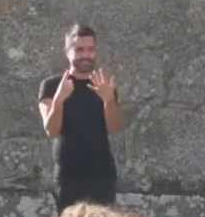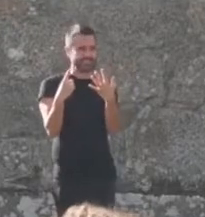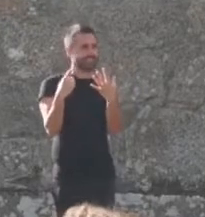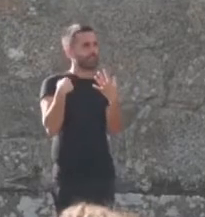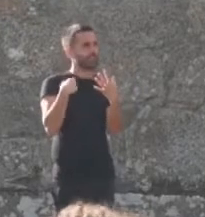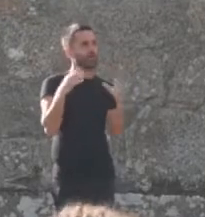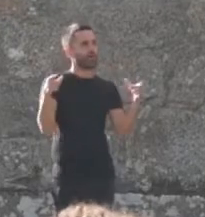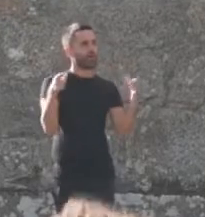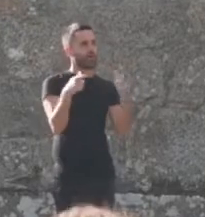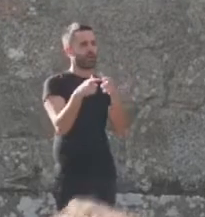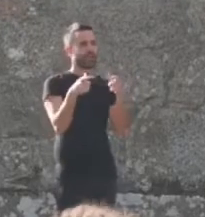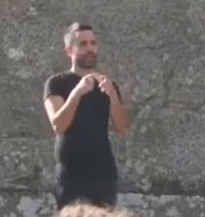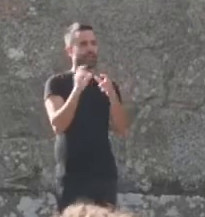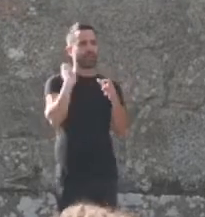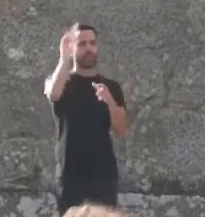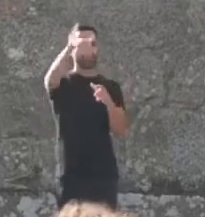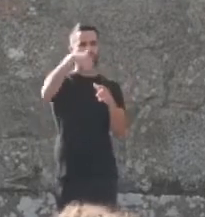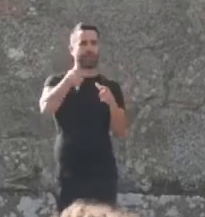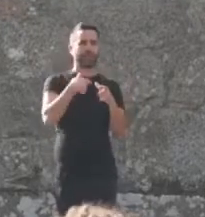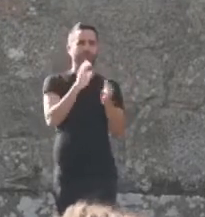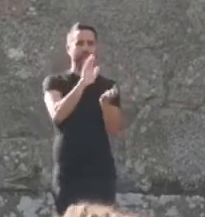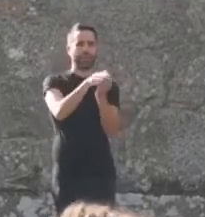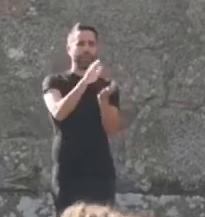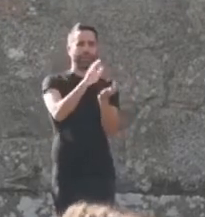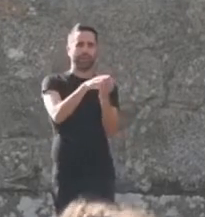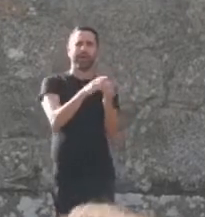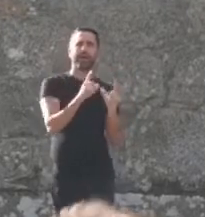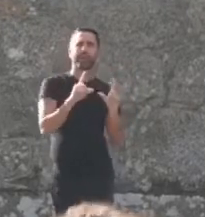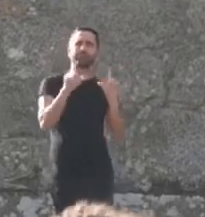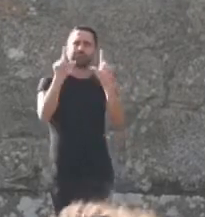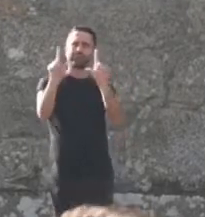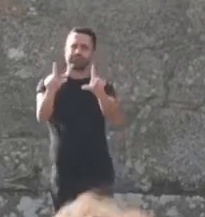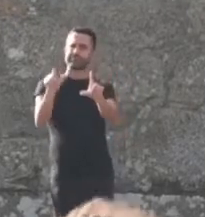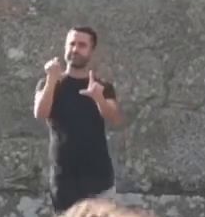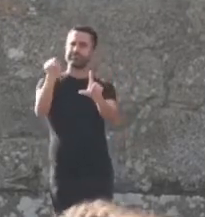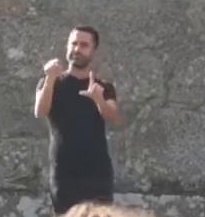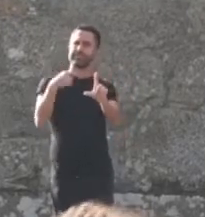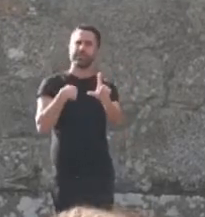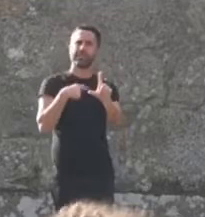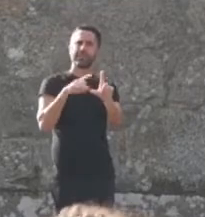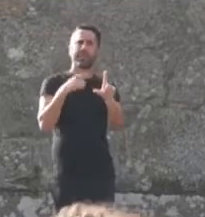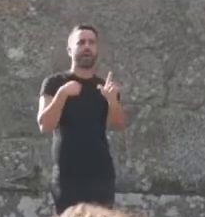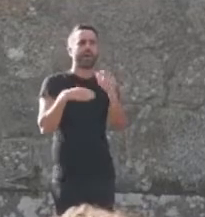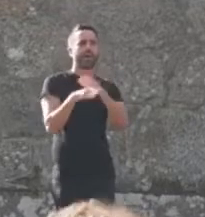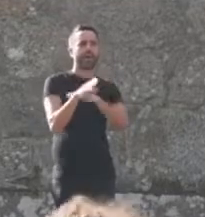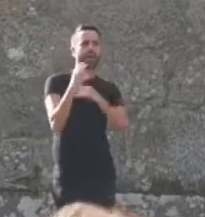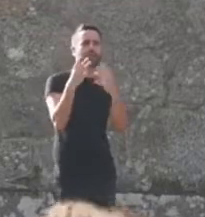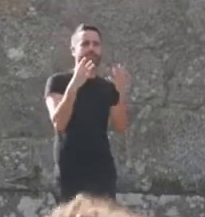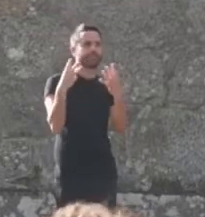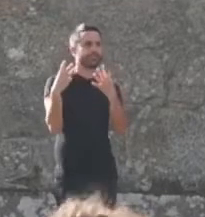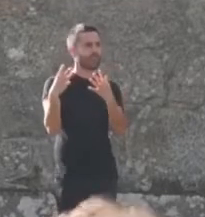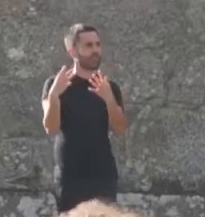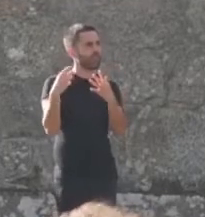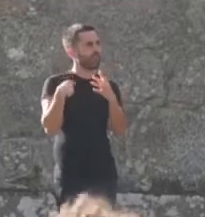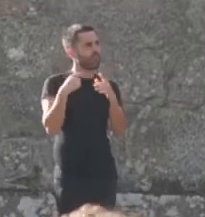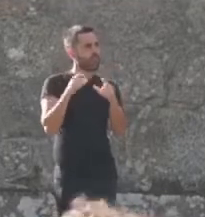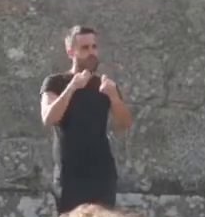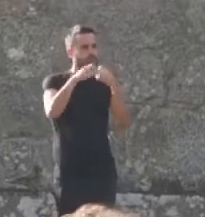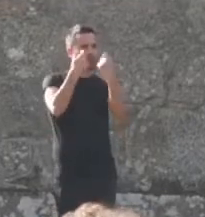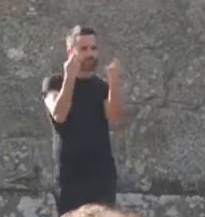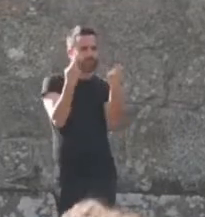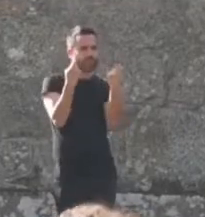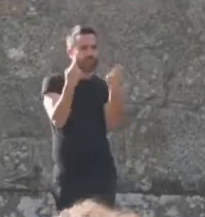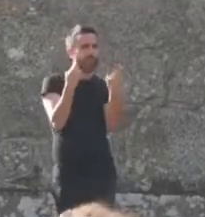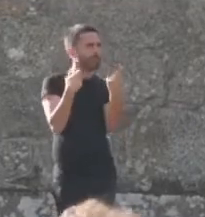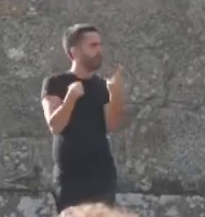E que cando nos entramos aquí na illa no ano 2005, estaba arrombada esa placa e rota, agochada, e coidada,